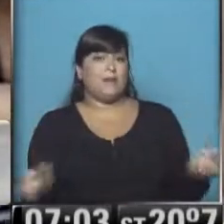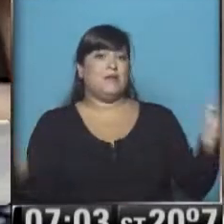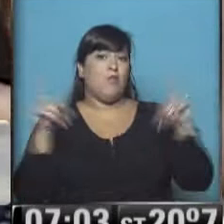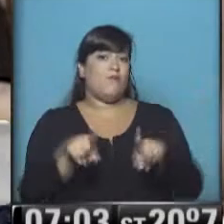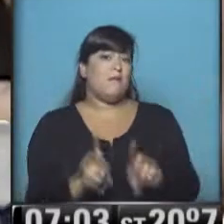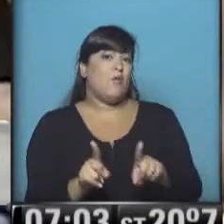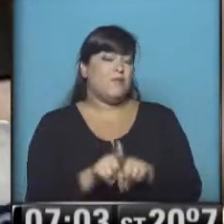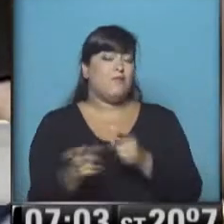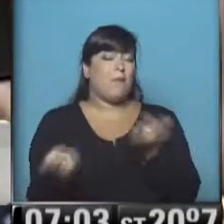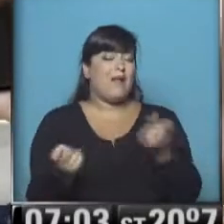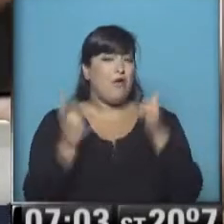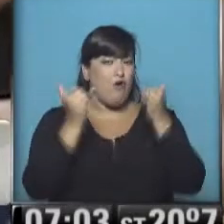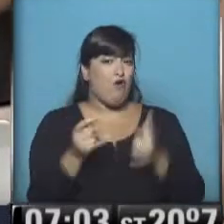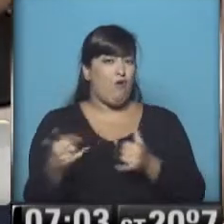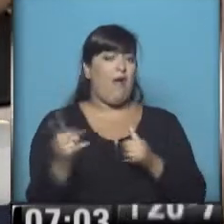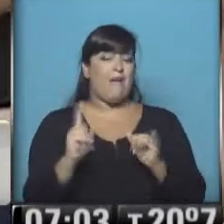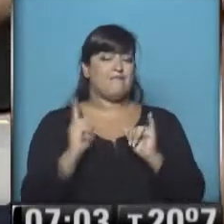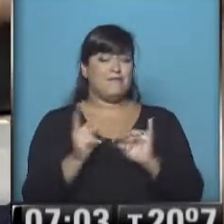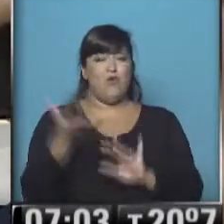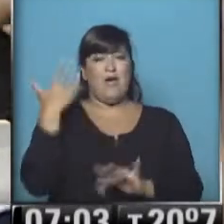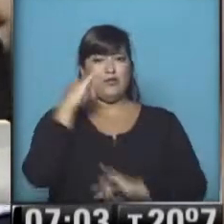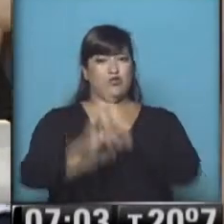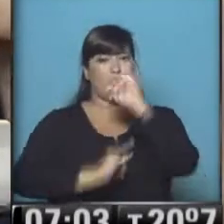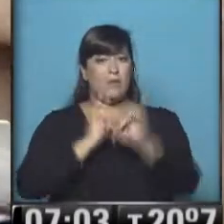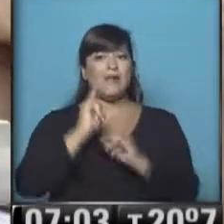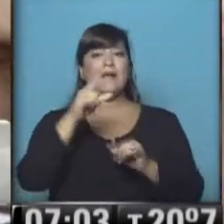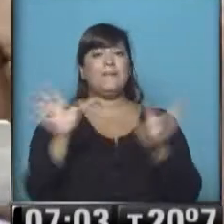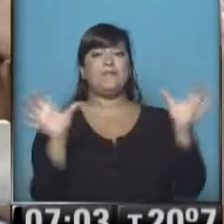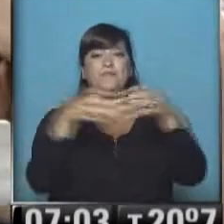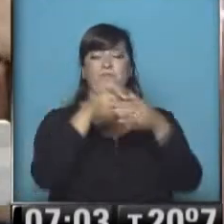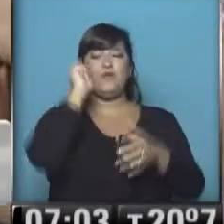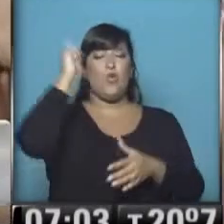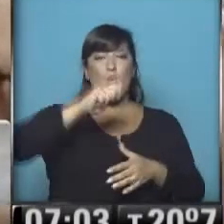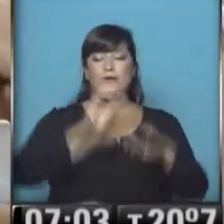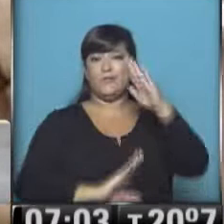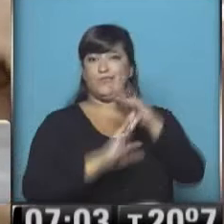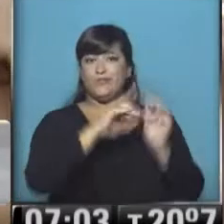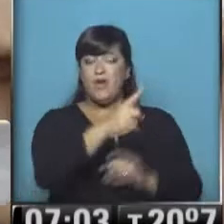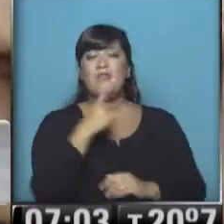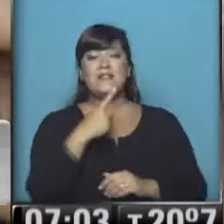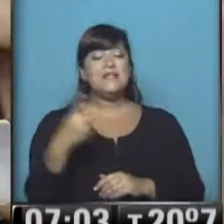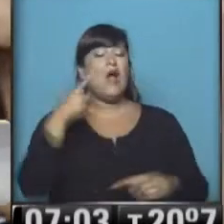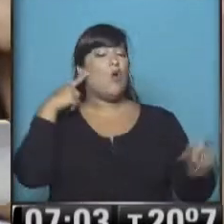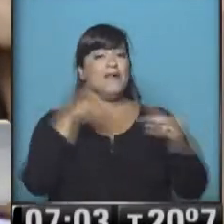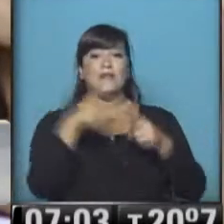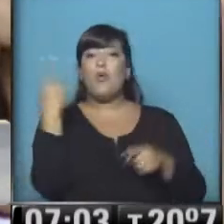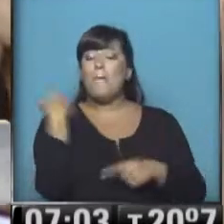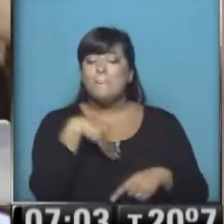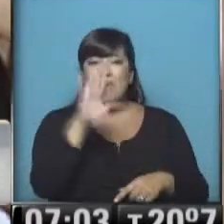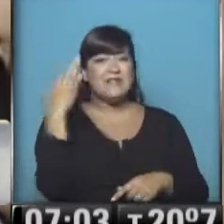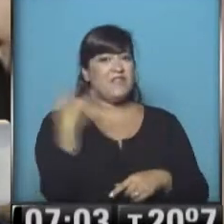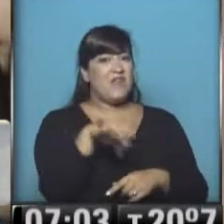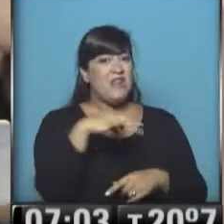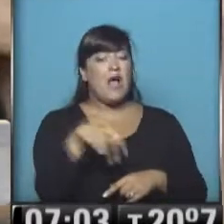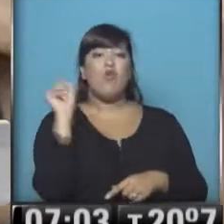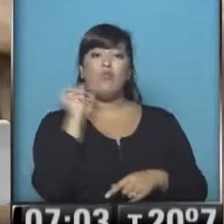amañado dentro del marco de esto que yo les explicaba al principio, lo que dice la Corte, ¿no? La misión más delicada es mantenerse dentro de la órbita